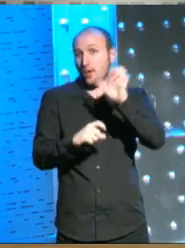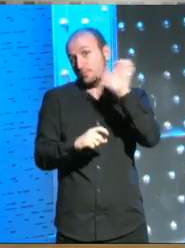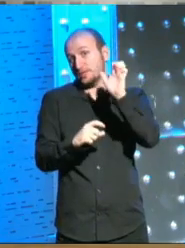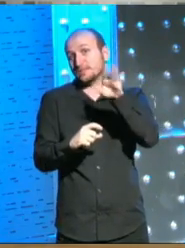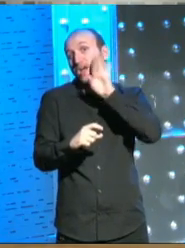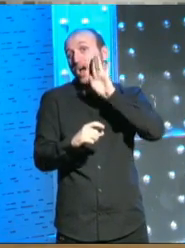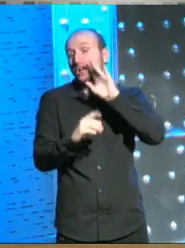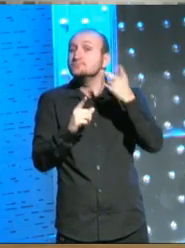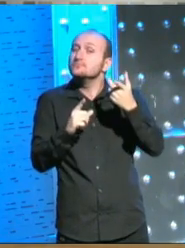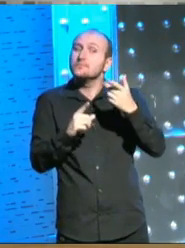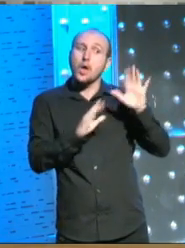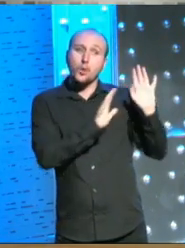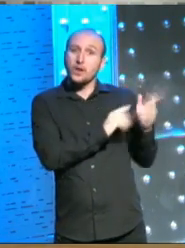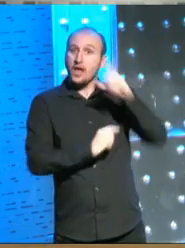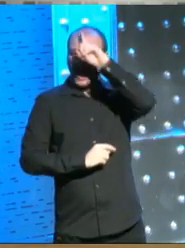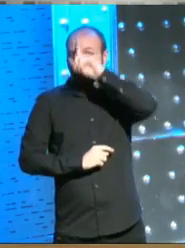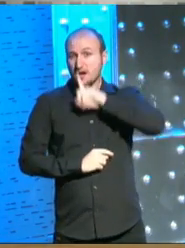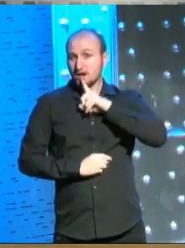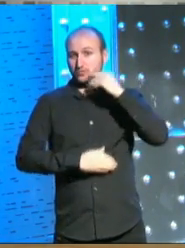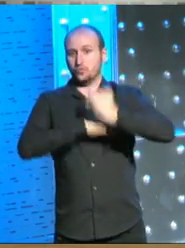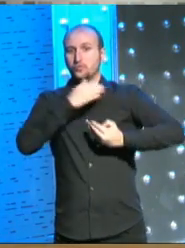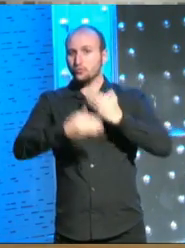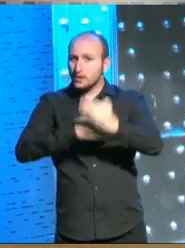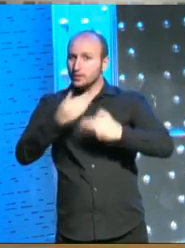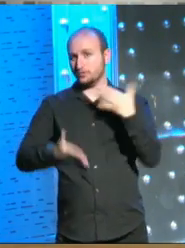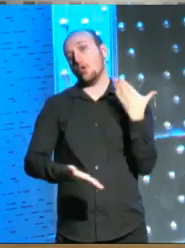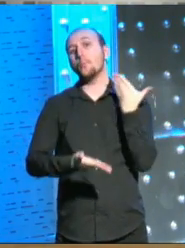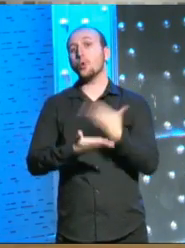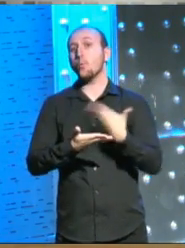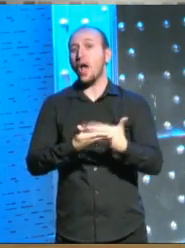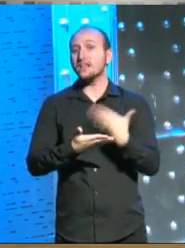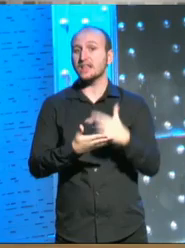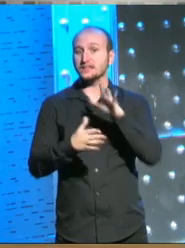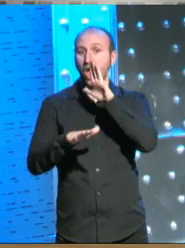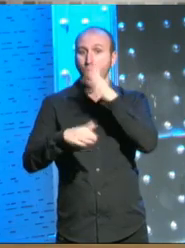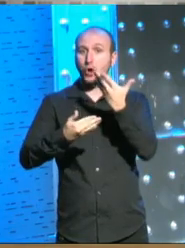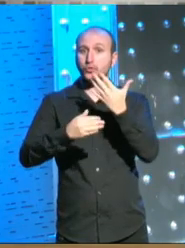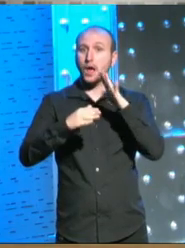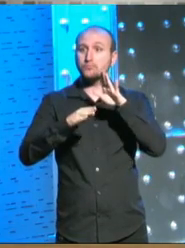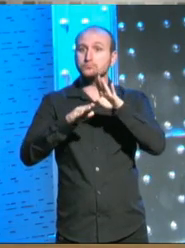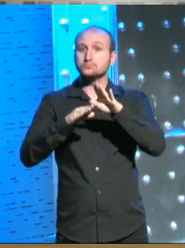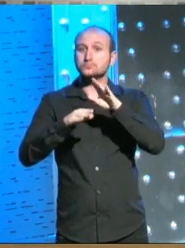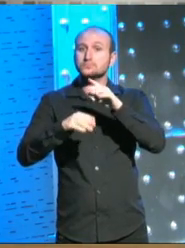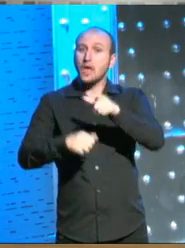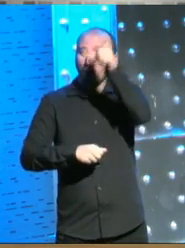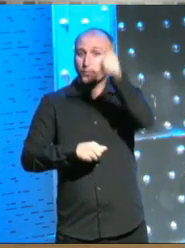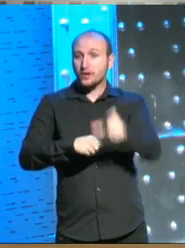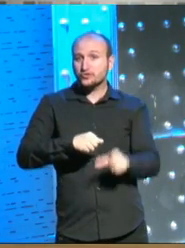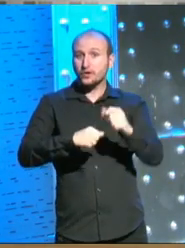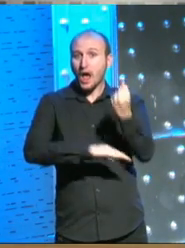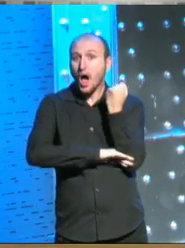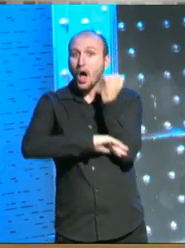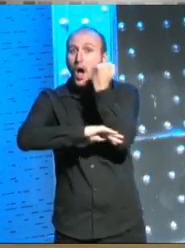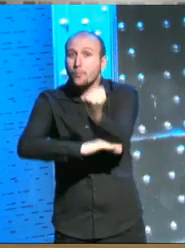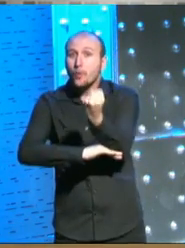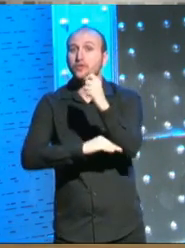efectivamente estas imágenes consecutivas superpuestas son las que dan pie a que Marcel Duchamp pinte un